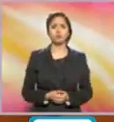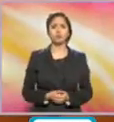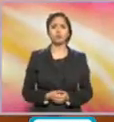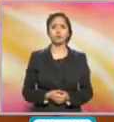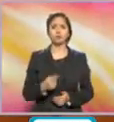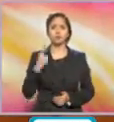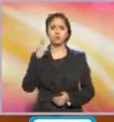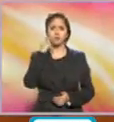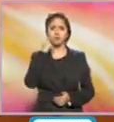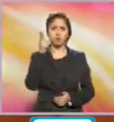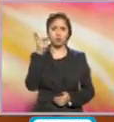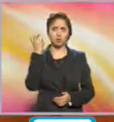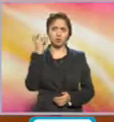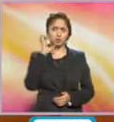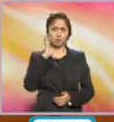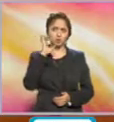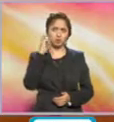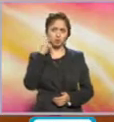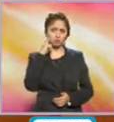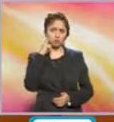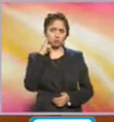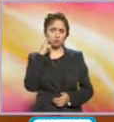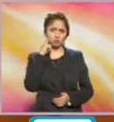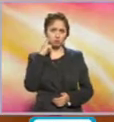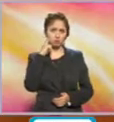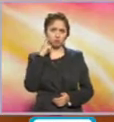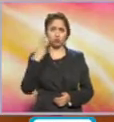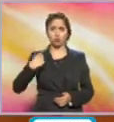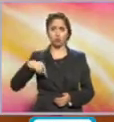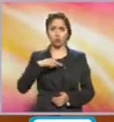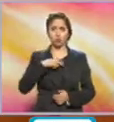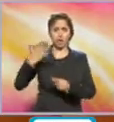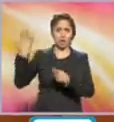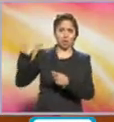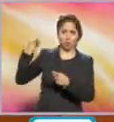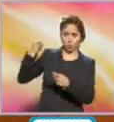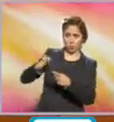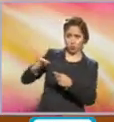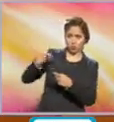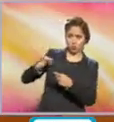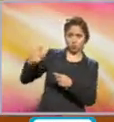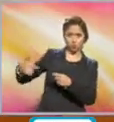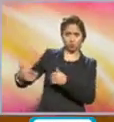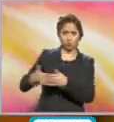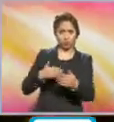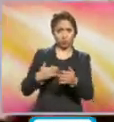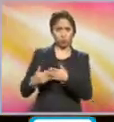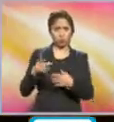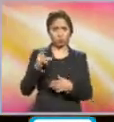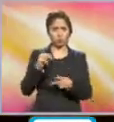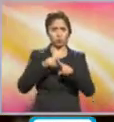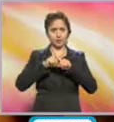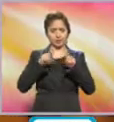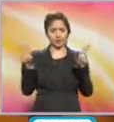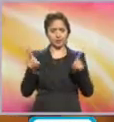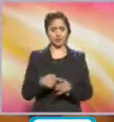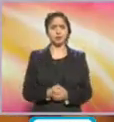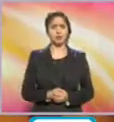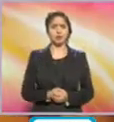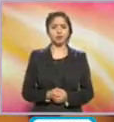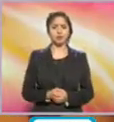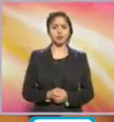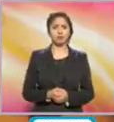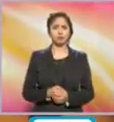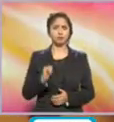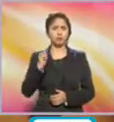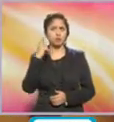¿O sí? ¿Cuál? De esta canción. Sí. La que conocemos ahora, pues. Sí, Digo, la de misma, María José. según yo. Cambia. Es la misma, ¿no? ¿O ¿Sí? sí ya